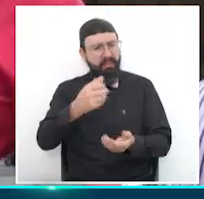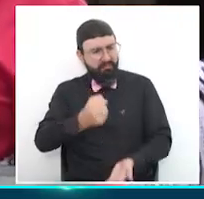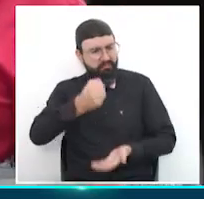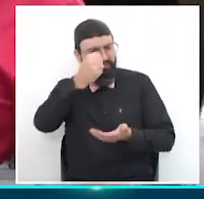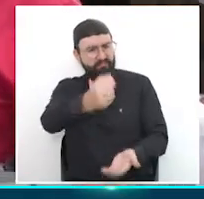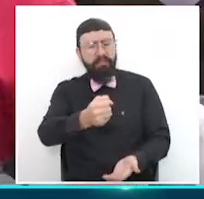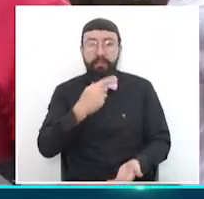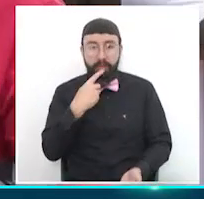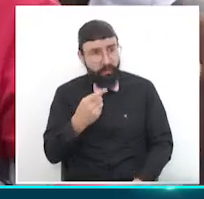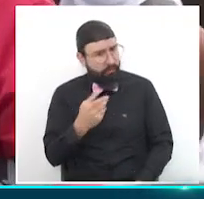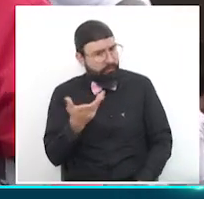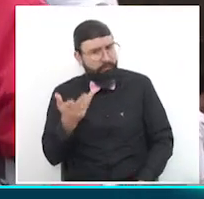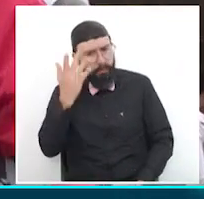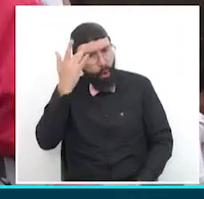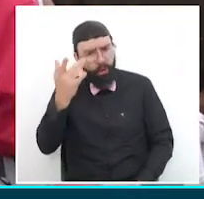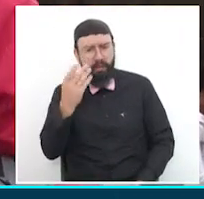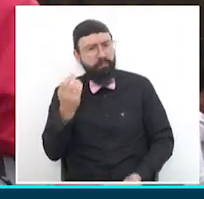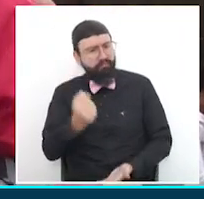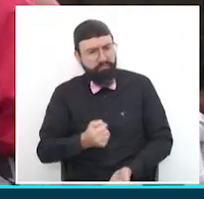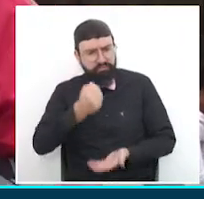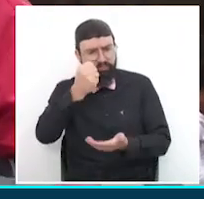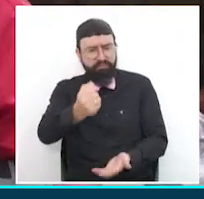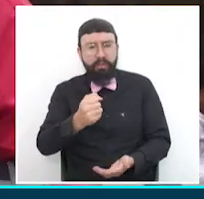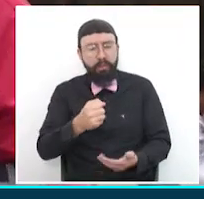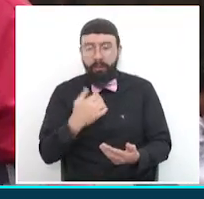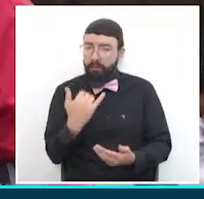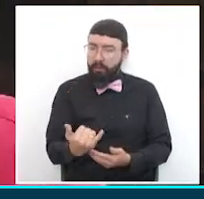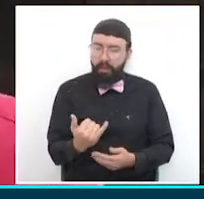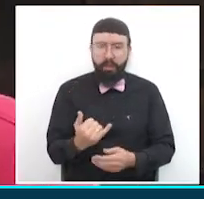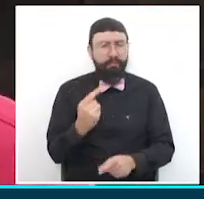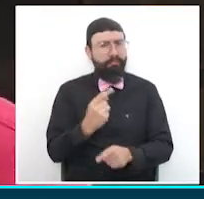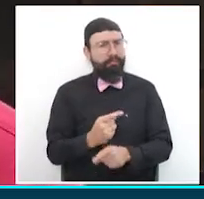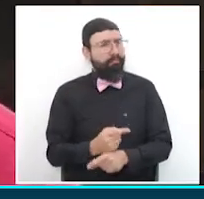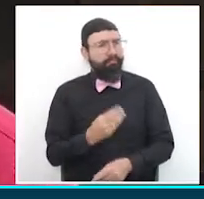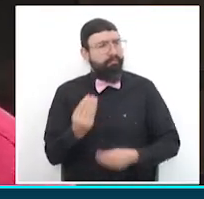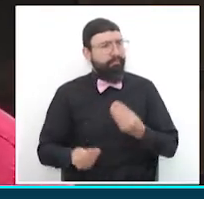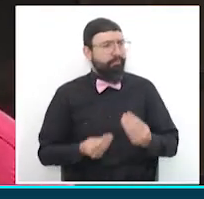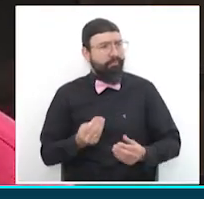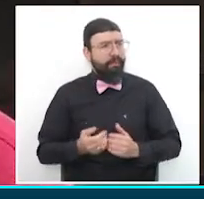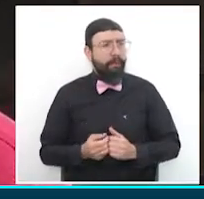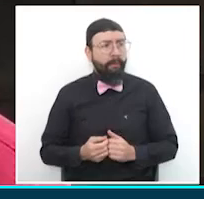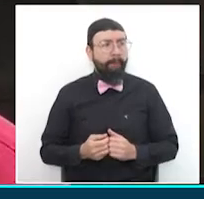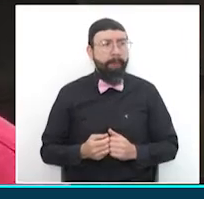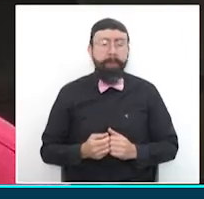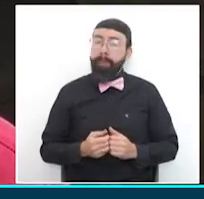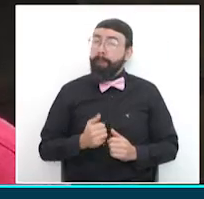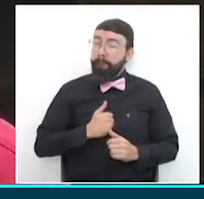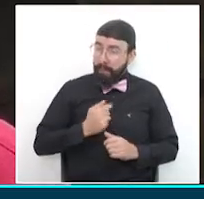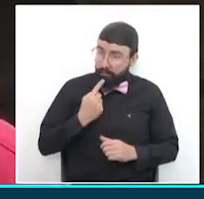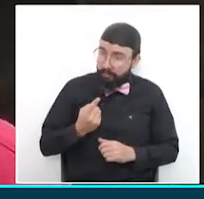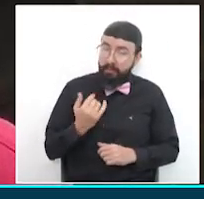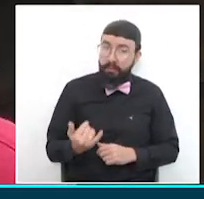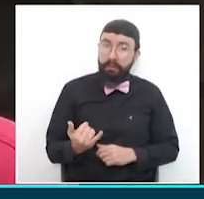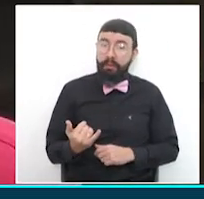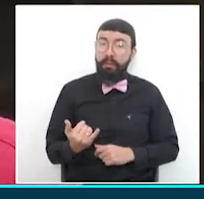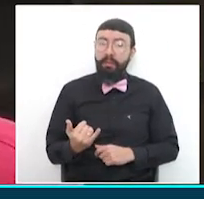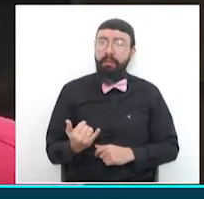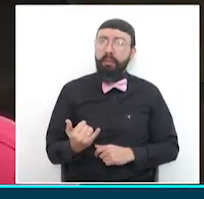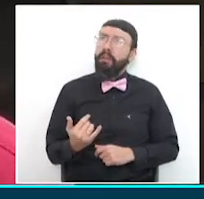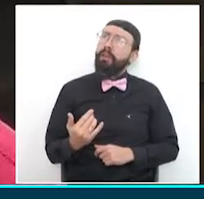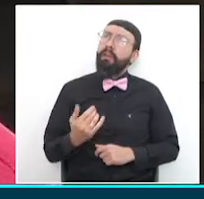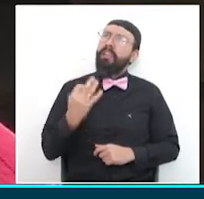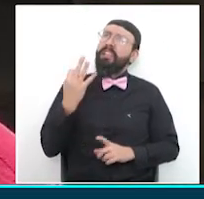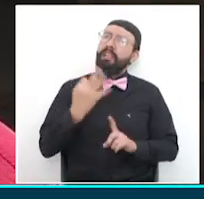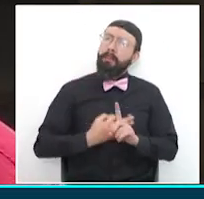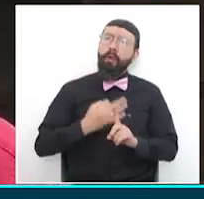un incremento injustificado de acuerdo con las lecturas que se hacen al consumo. Le cuento pues que de los 5, por ahí 3, 4